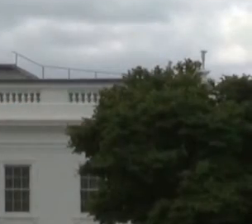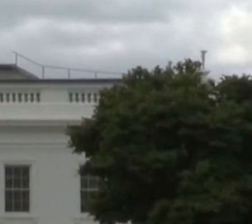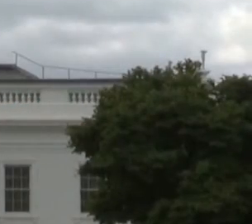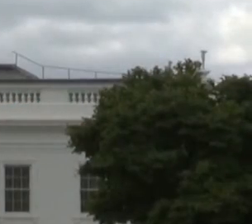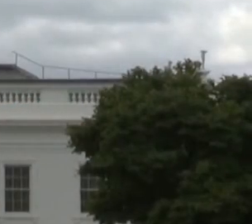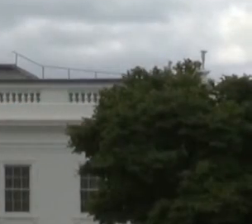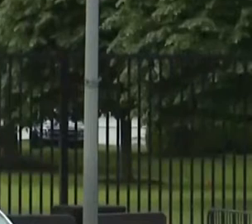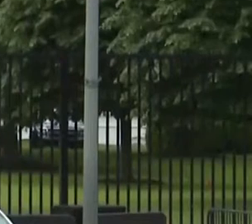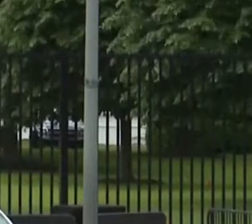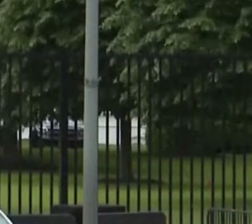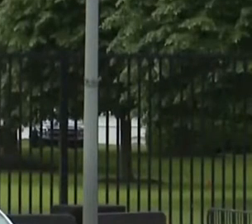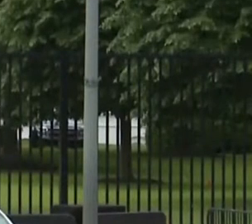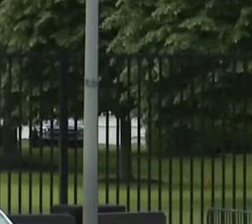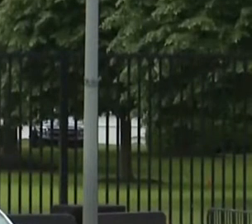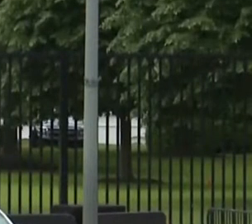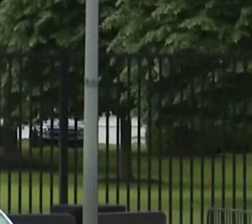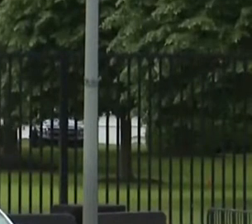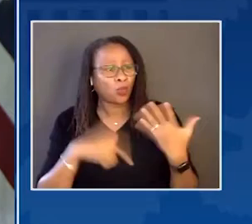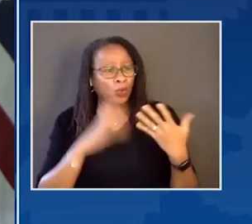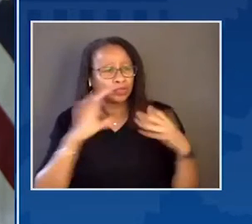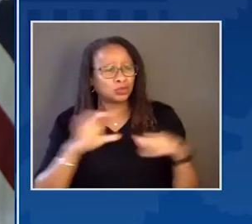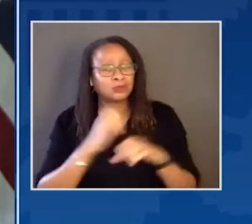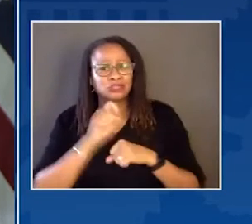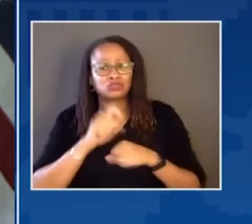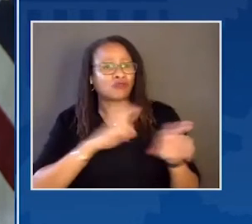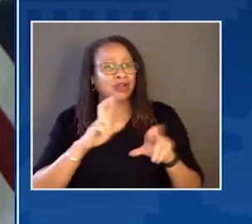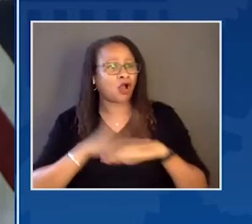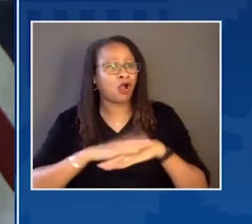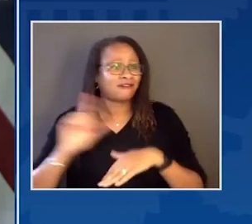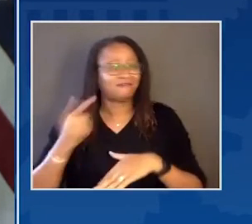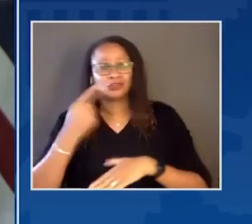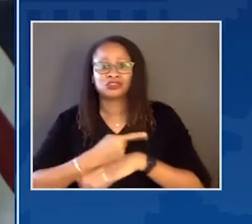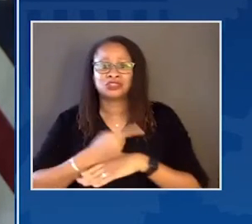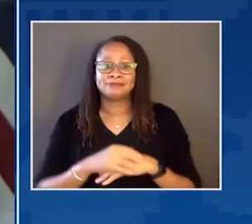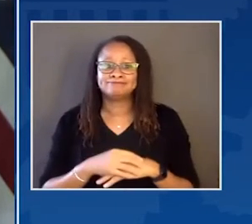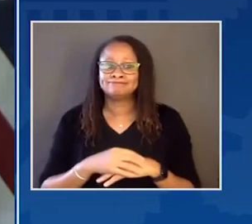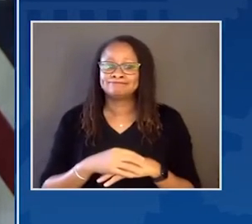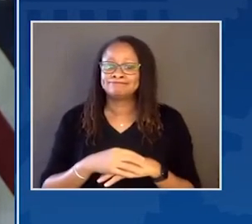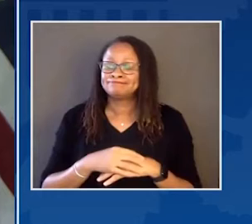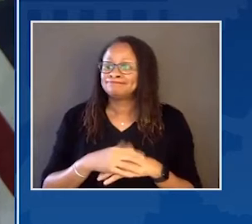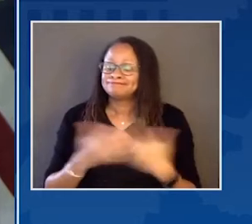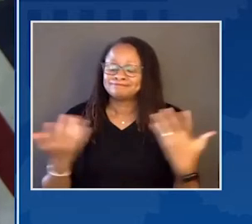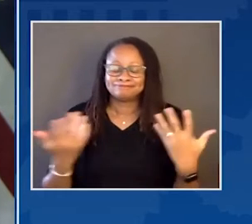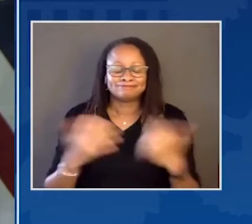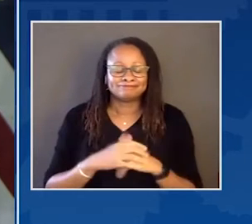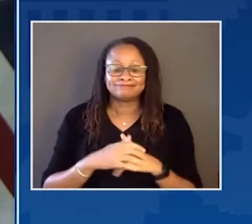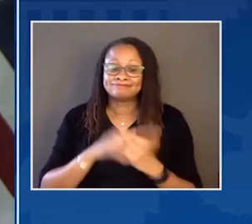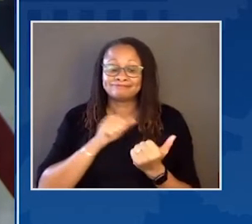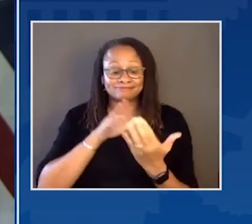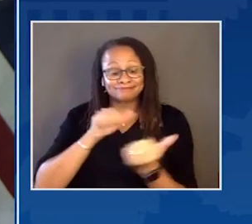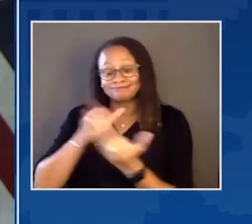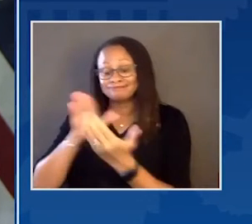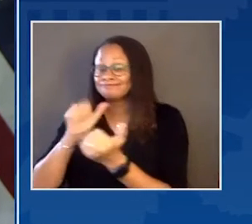embargo el presidente electo reiteró su estrategia de tratar con todas las organizaciones individuales del país desde